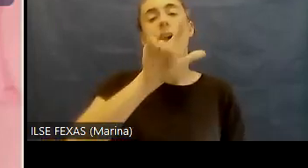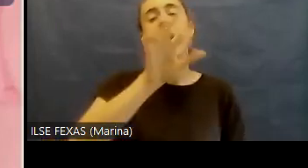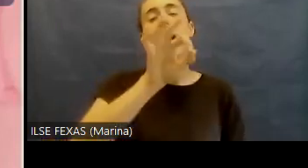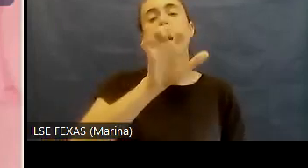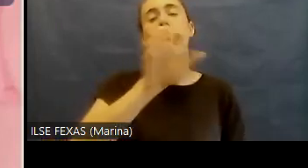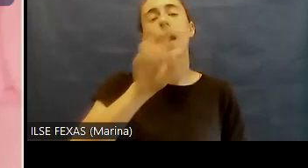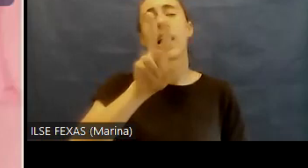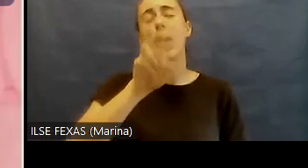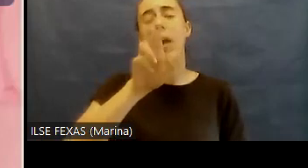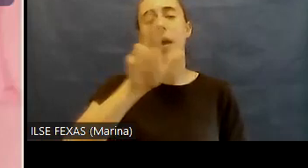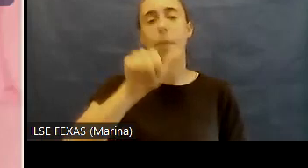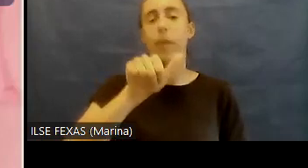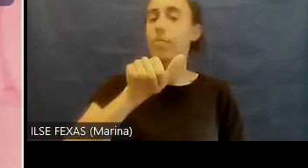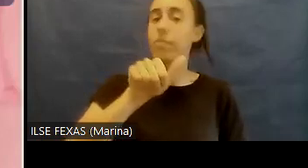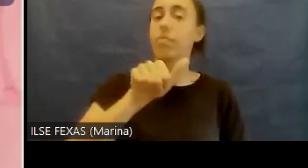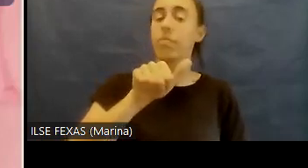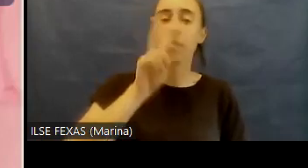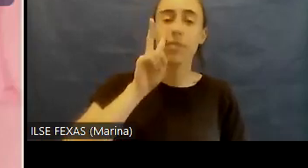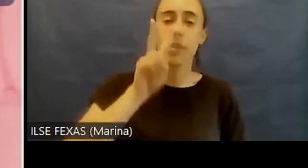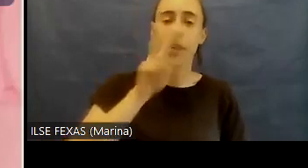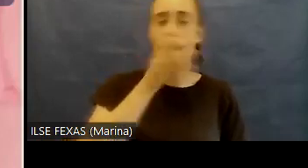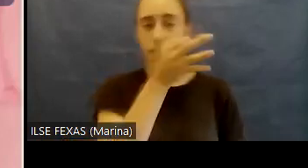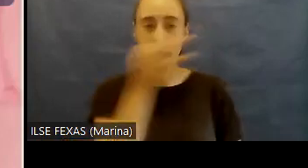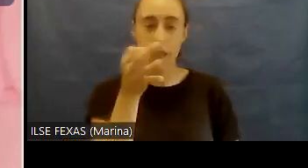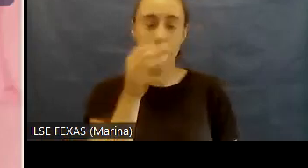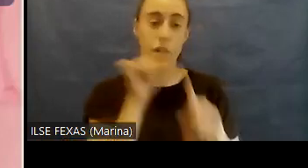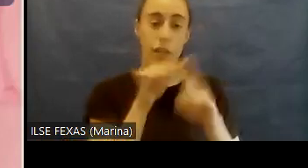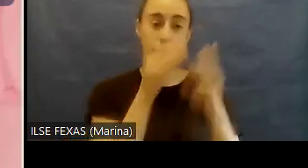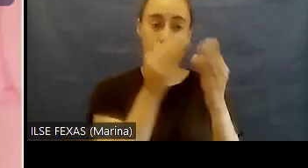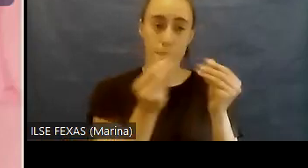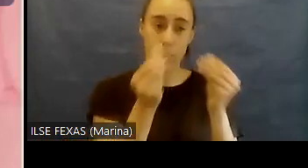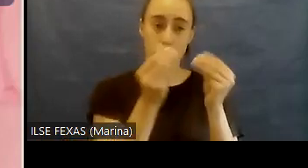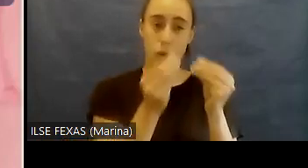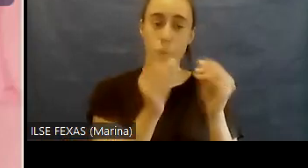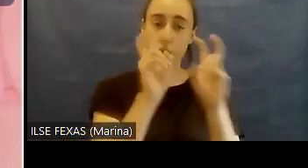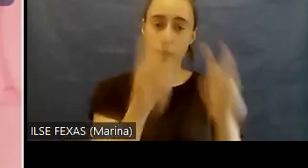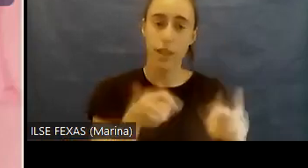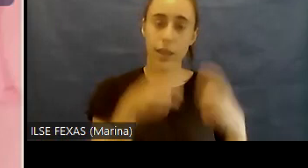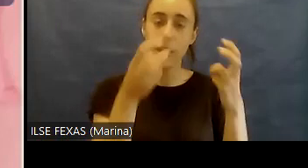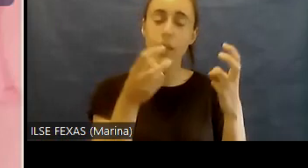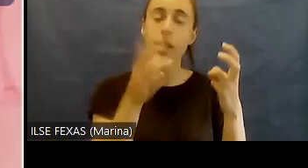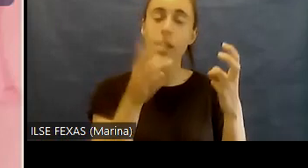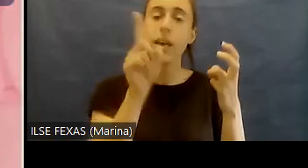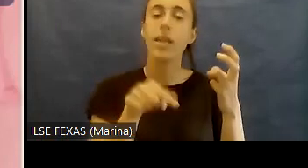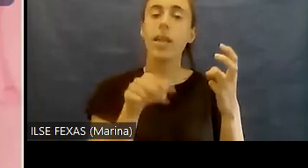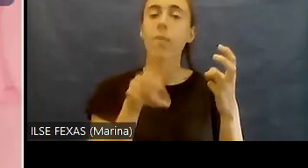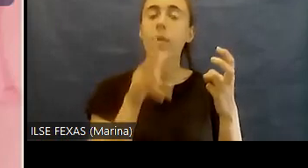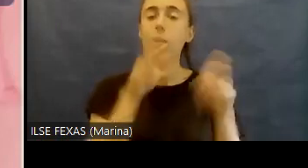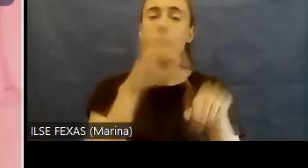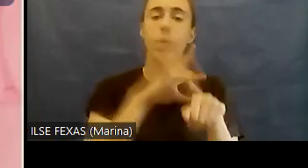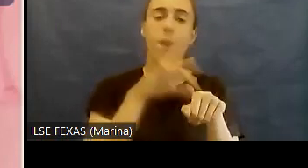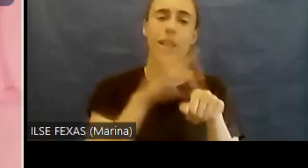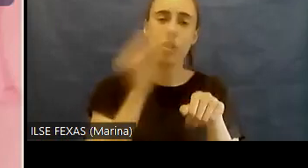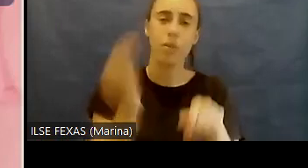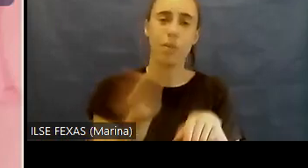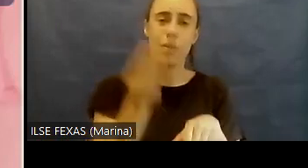también se ha visto que es muy eficaz, sobre todo a la hora de regenerar la mucosa y de inducir la regresión de la patología, o sea, de